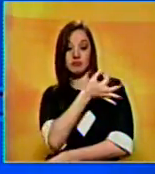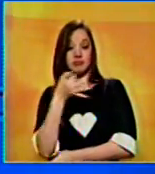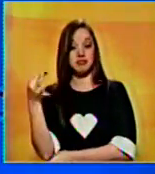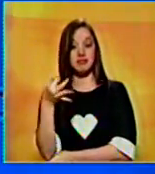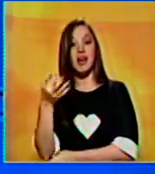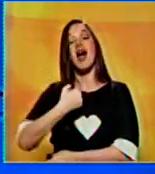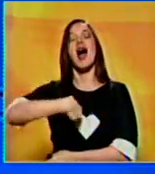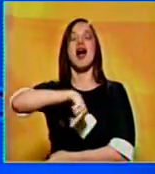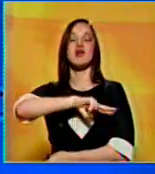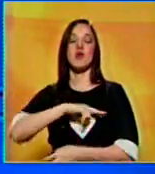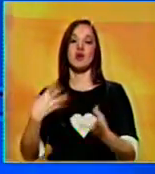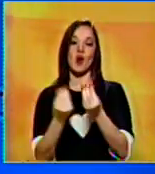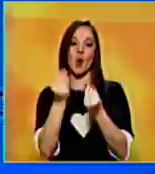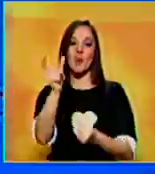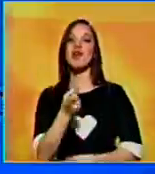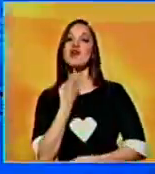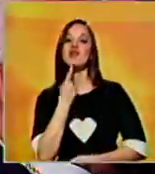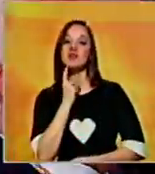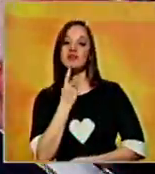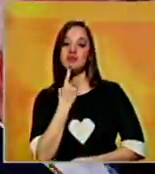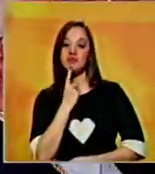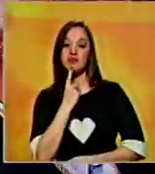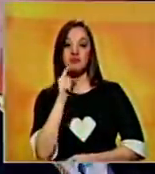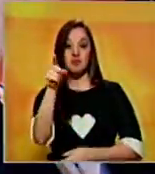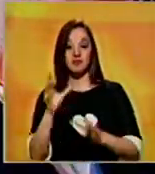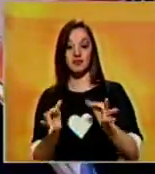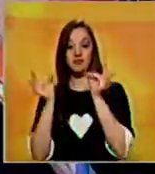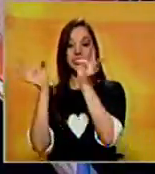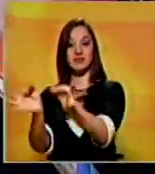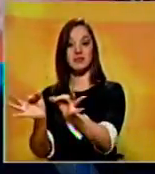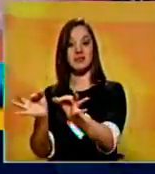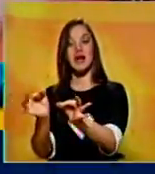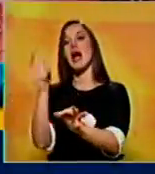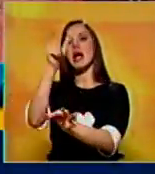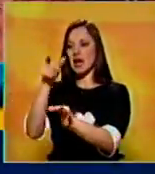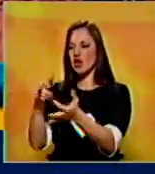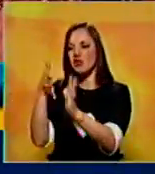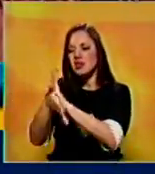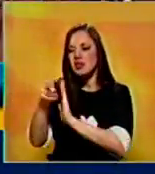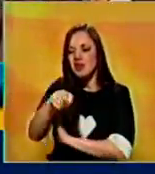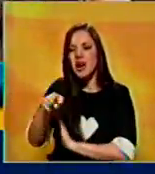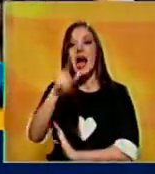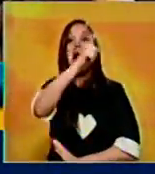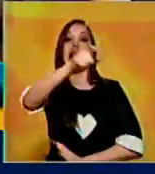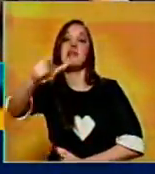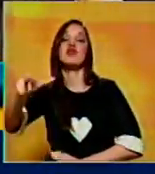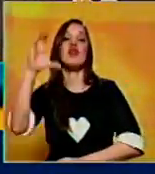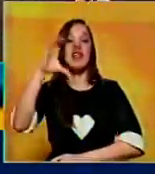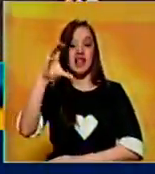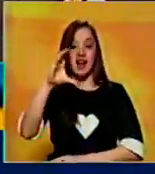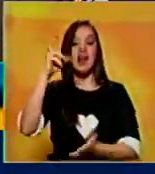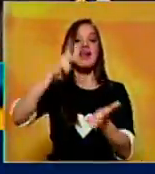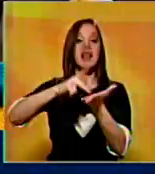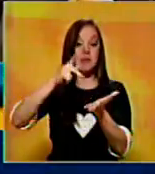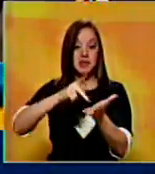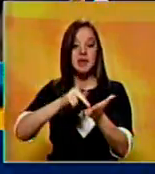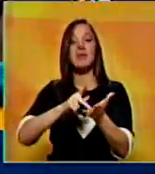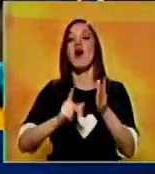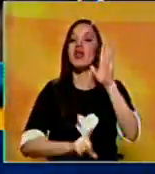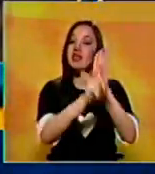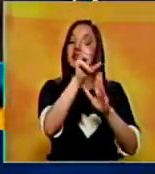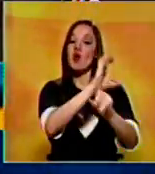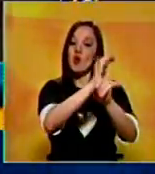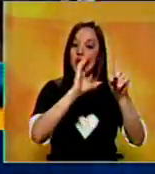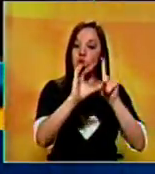clase a nuestro compañero Eduardo Rodríguez. Esta orden, otorgada a aquellos ciudadanos de Caracas que han participado en el desarrollo cultural, educativo